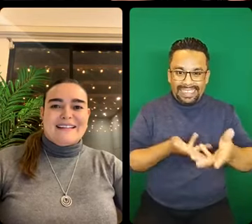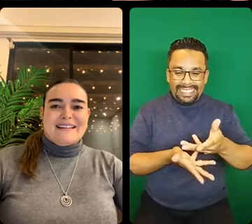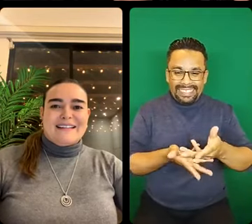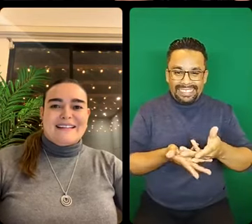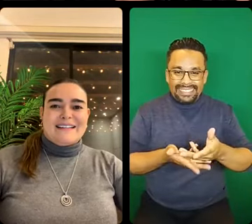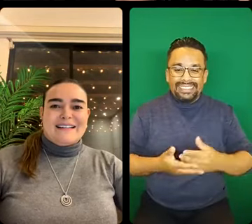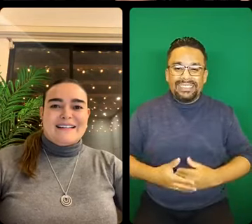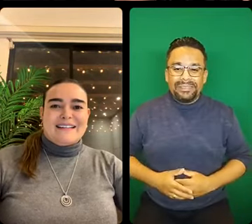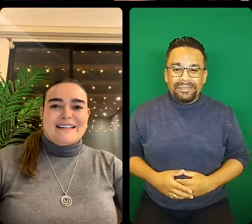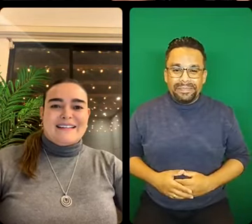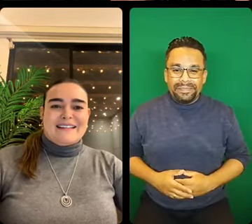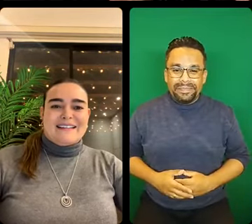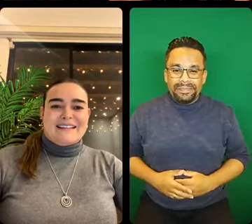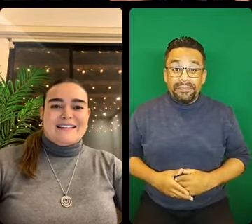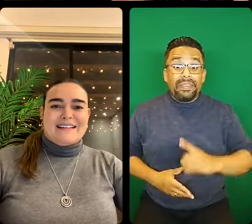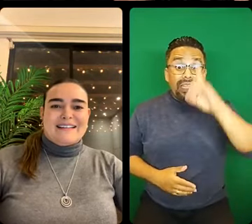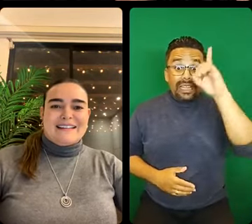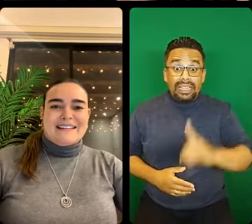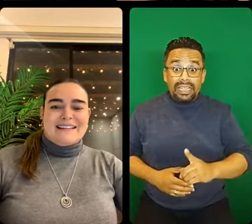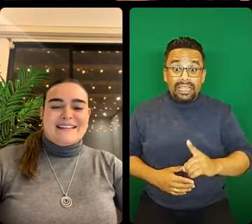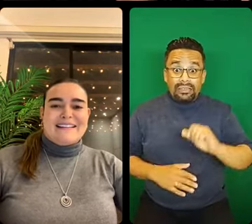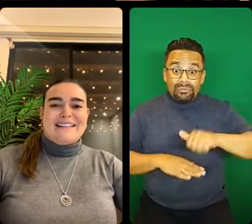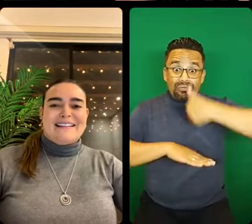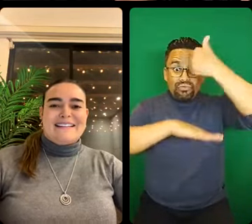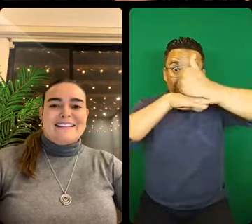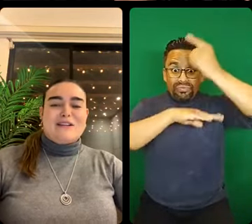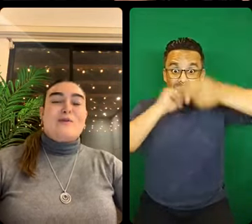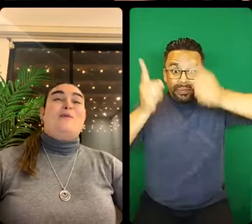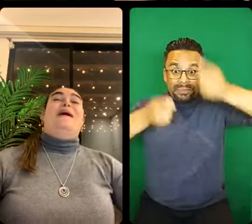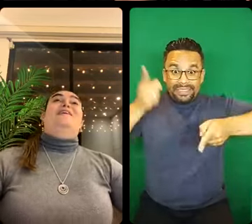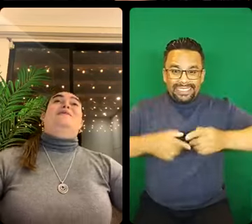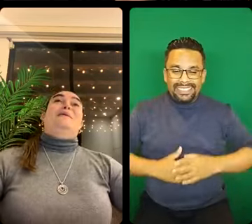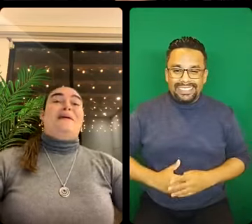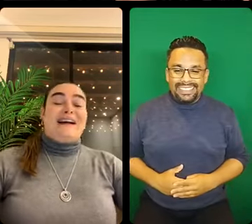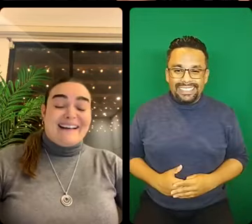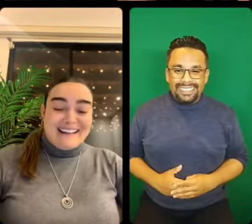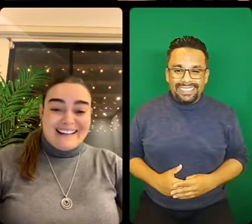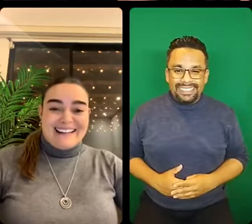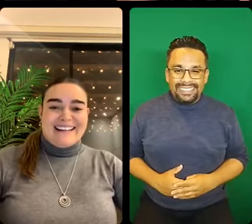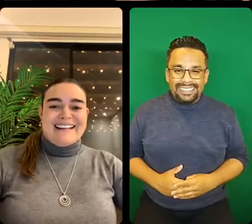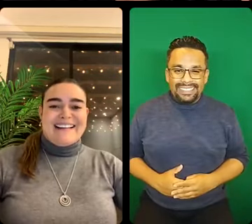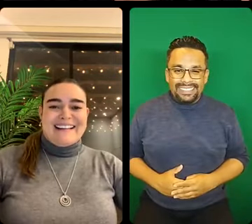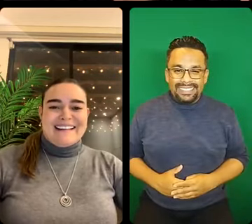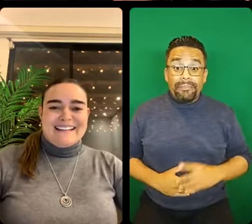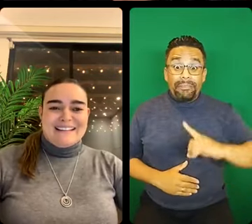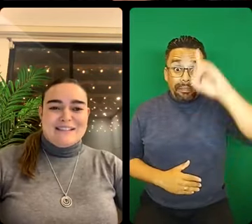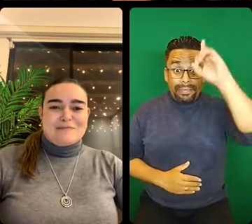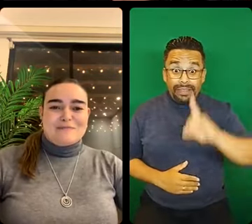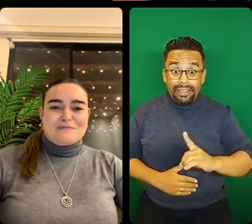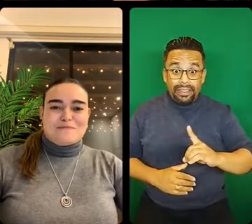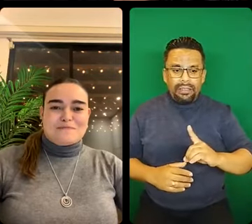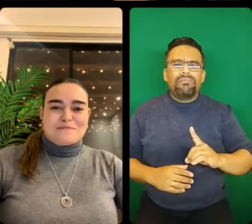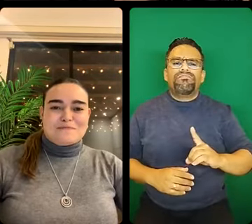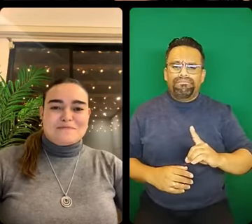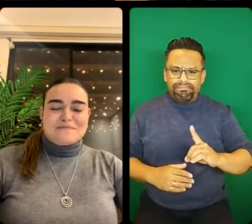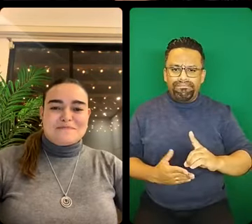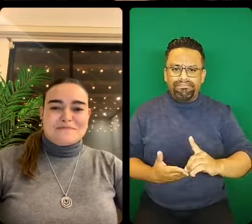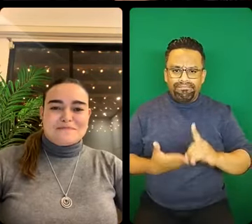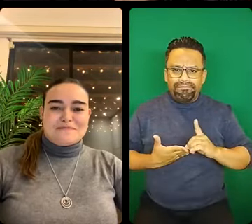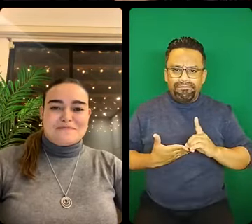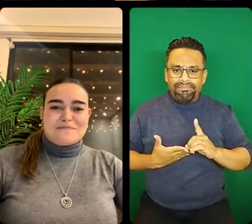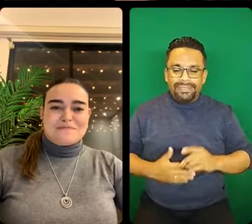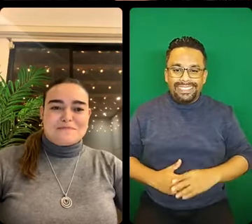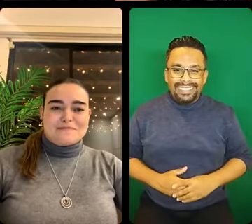Andrea, Decisiones de Gerencia, María Mónica Angulo Avendaño, Decisiones Tomadas, Angie